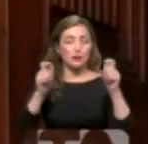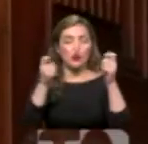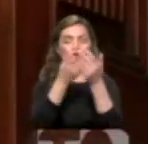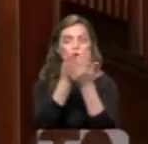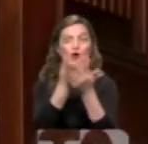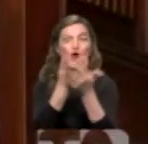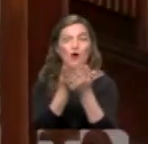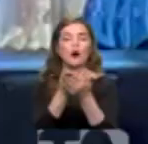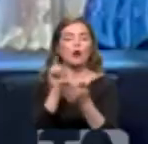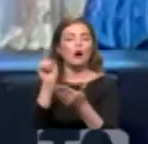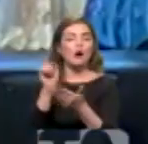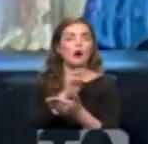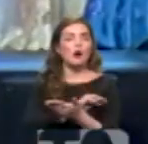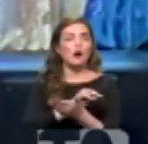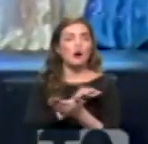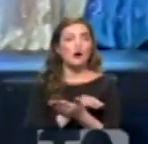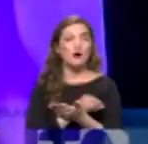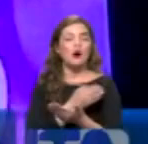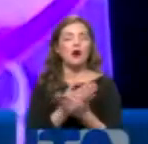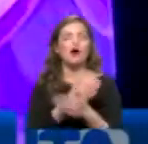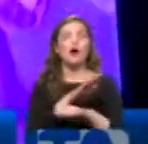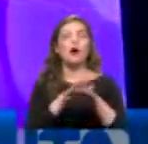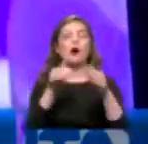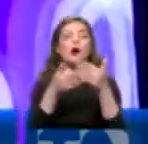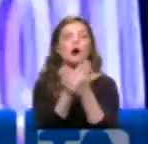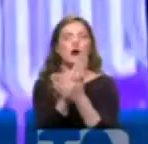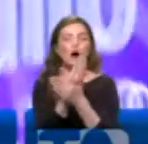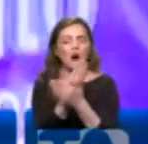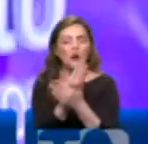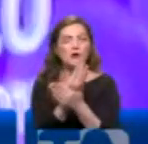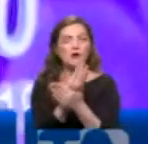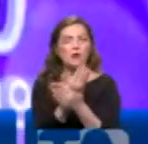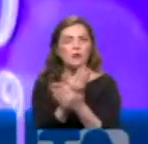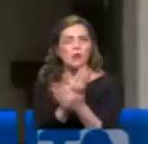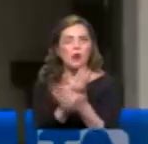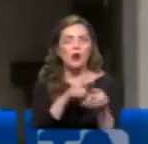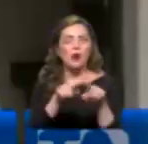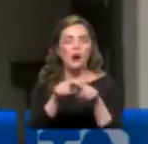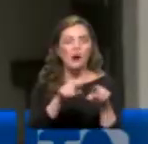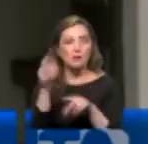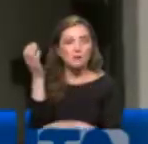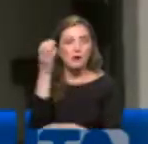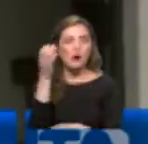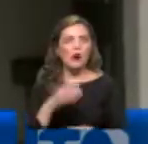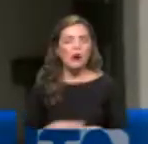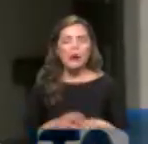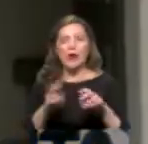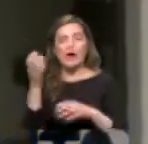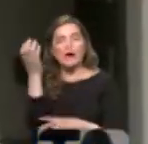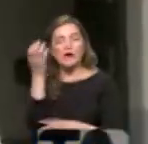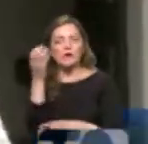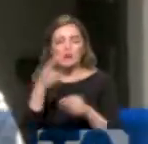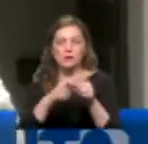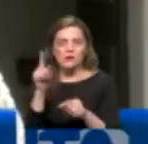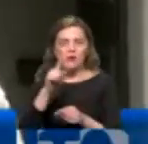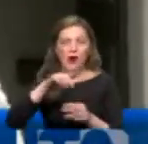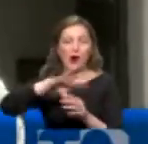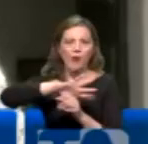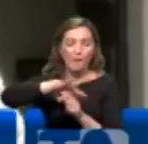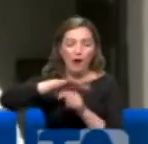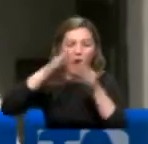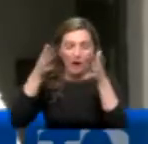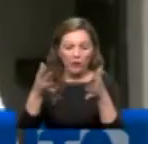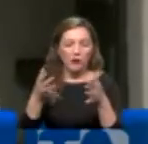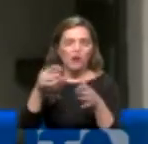de esta dependencia municipal su propuesta ante el anuncio de que el concurso no va más. Embajadora podría ser, por ejemplo, una embajadora de la ciudad